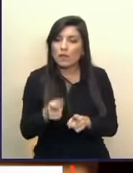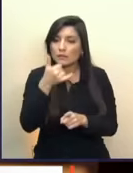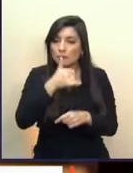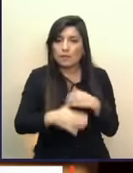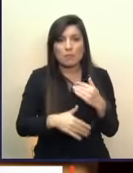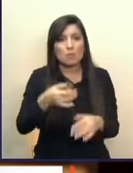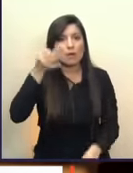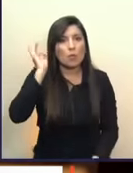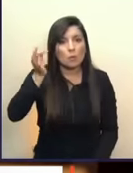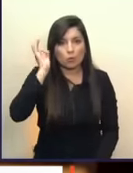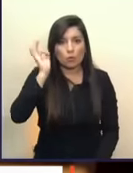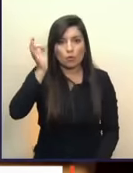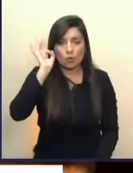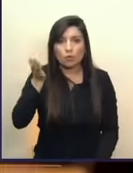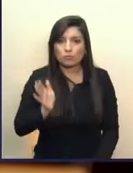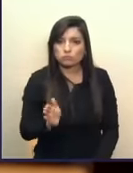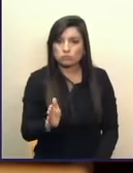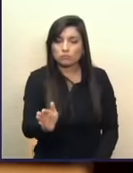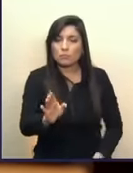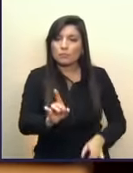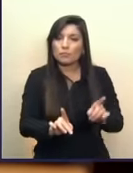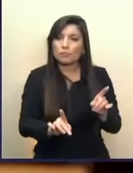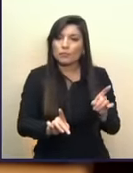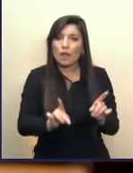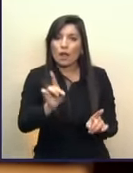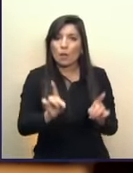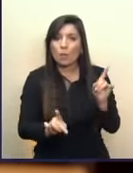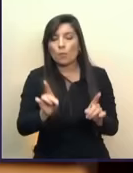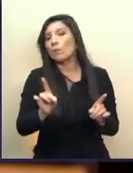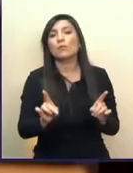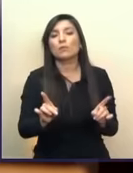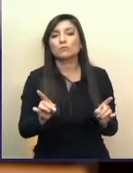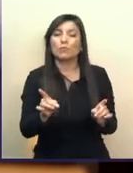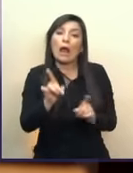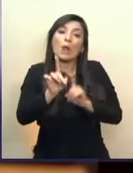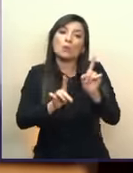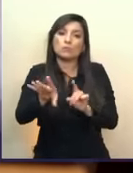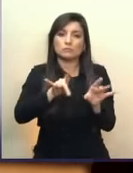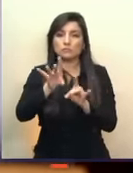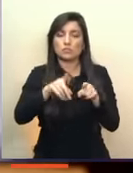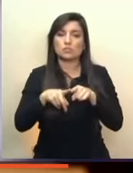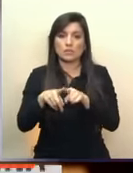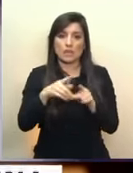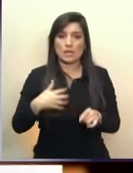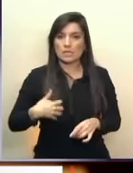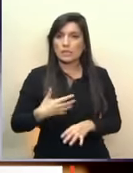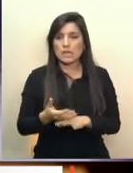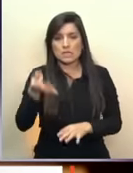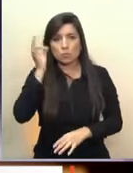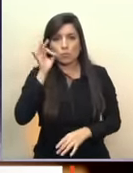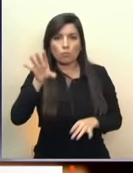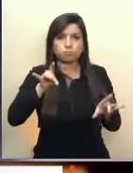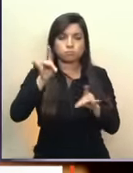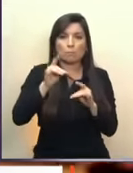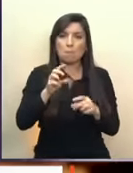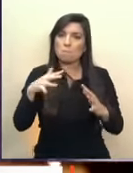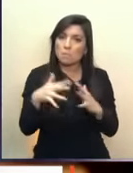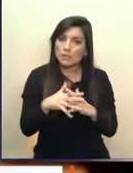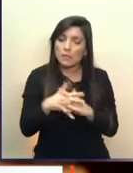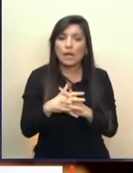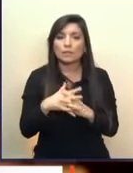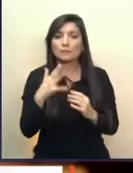reuniones con determinada élite de la sociedad argentina, con militares, con